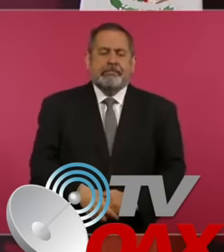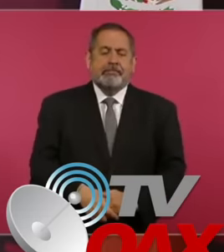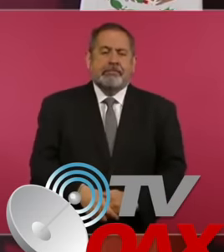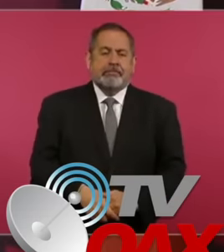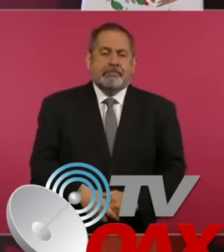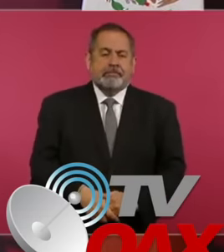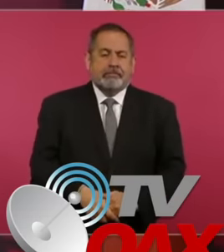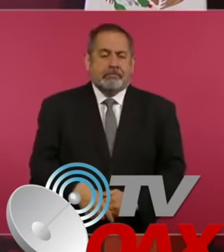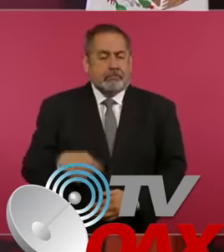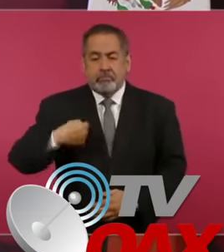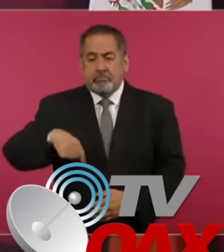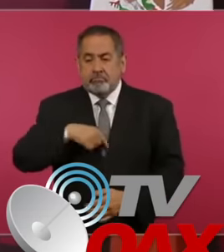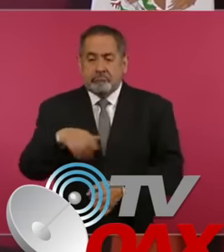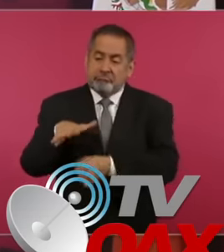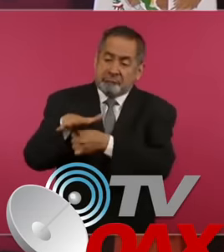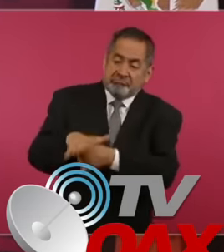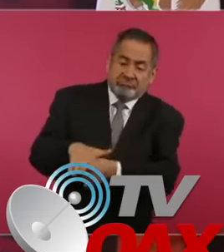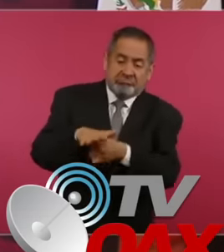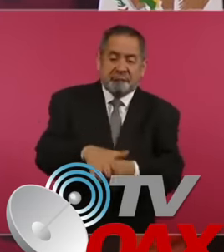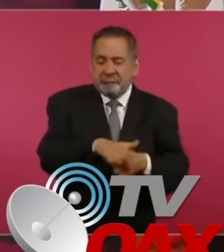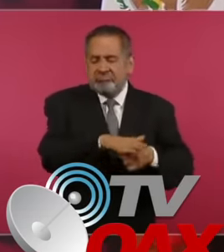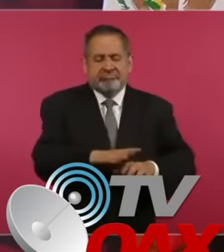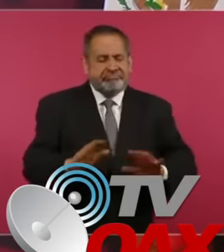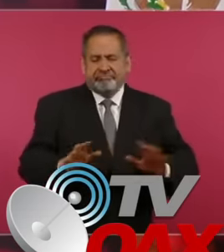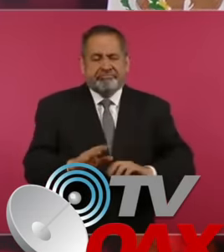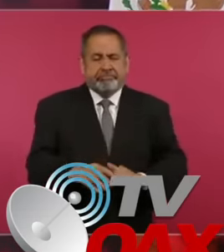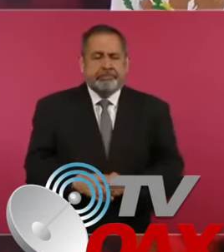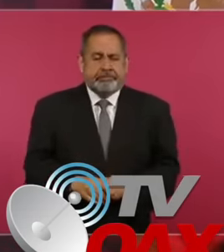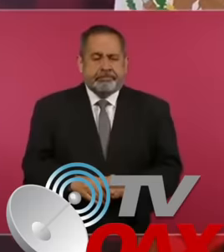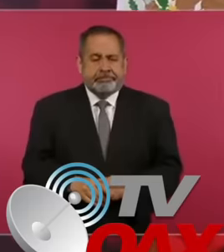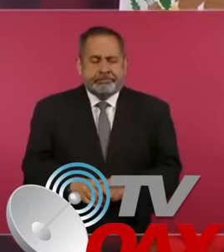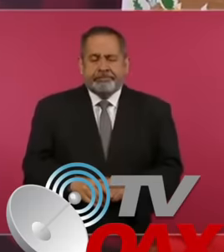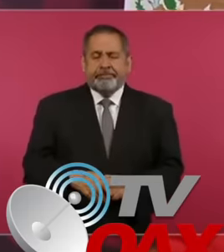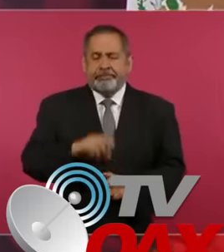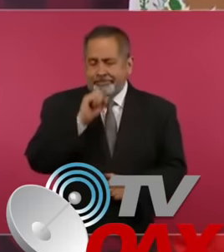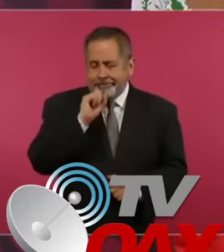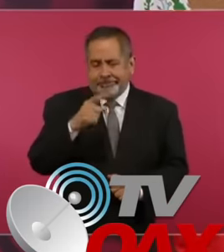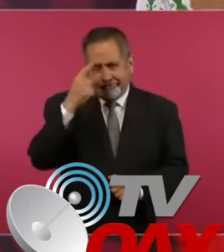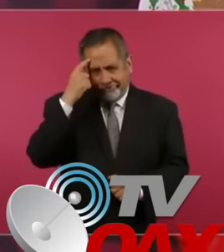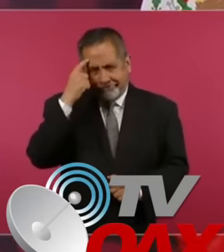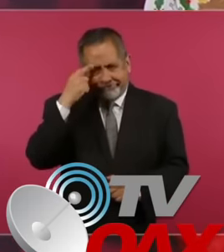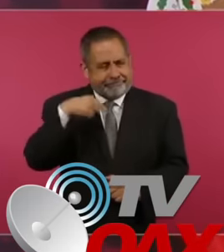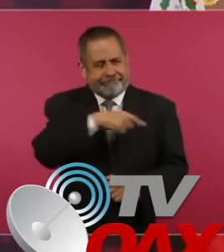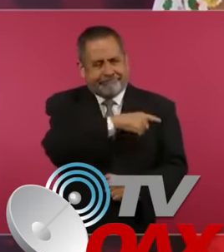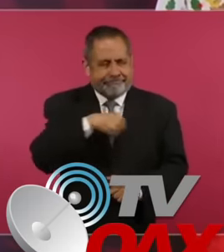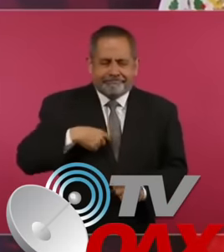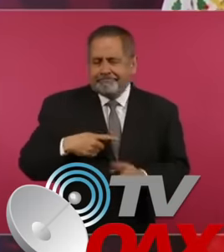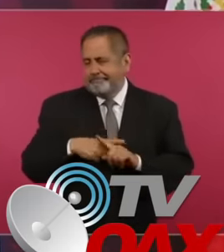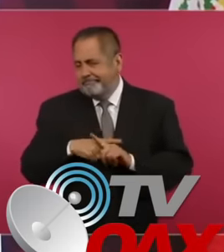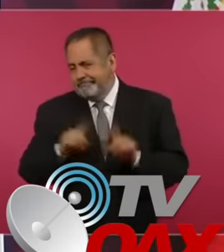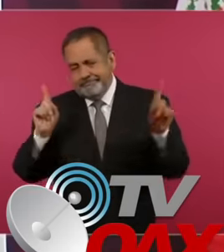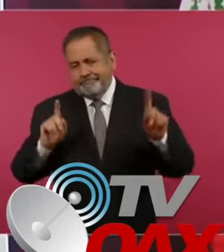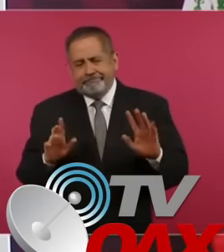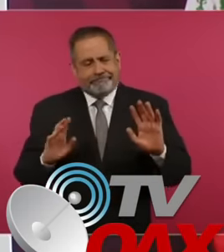No somos represores. También en eso somos distintos